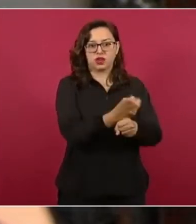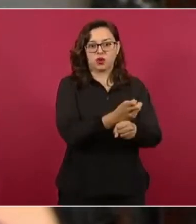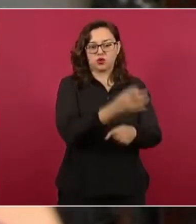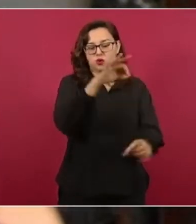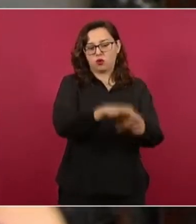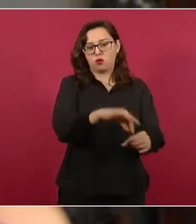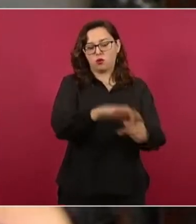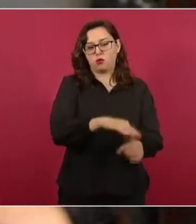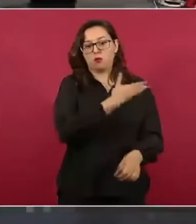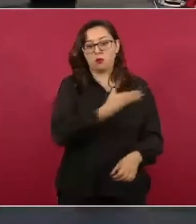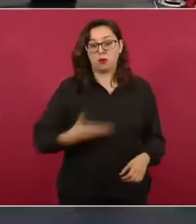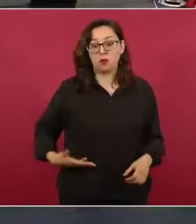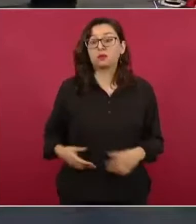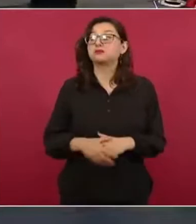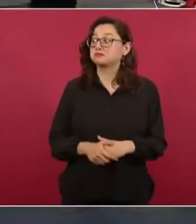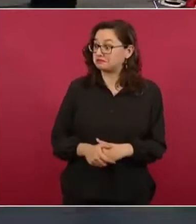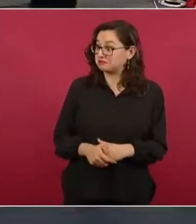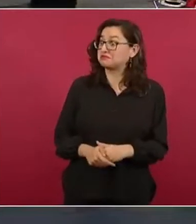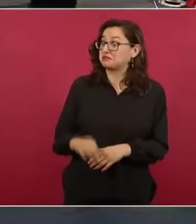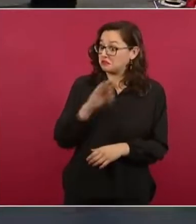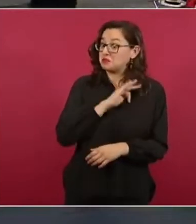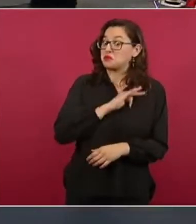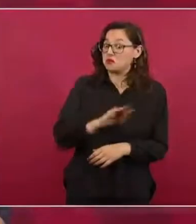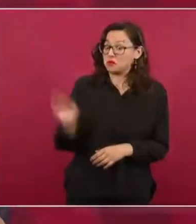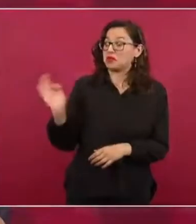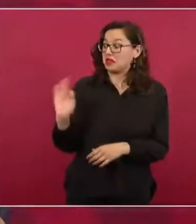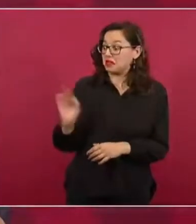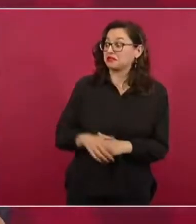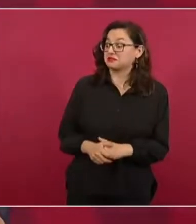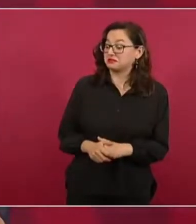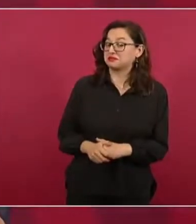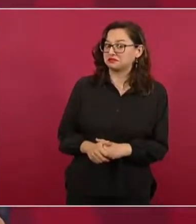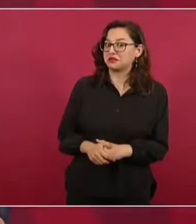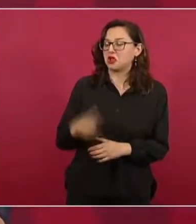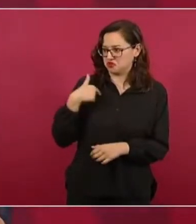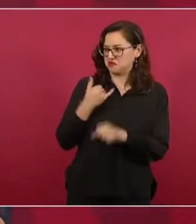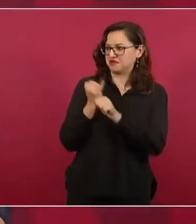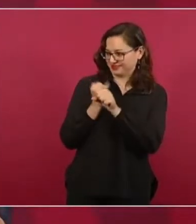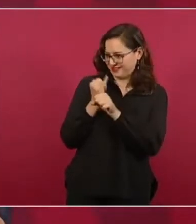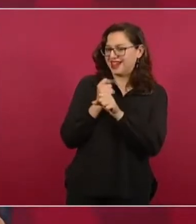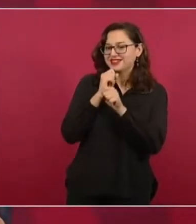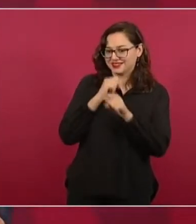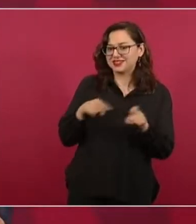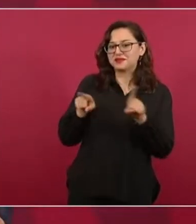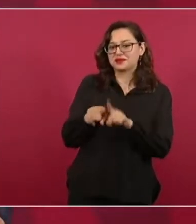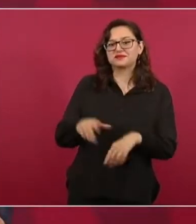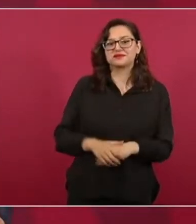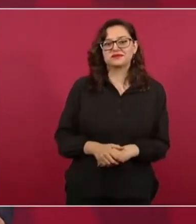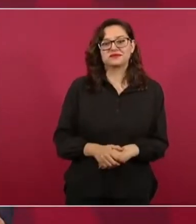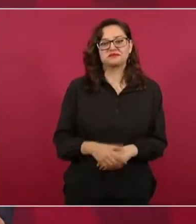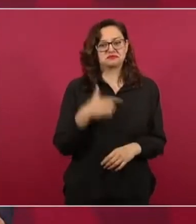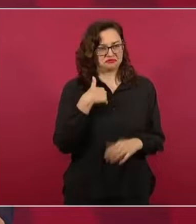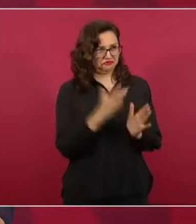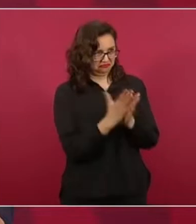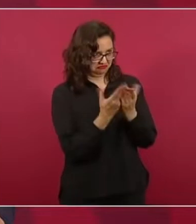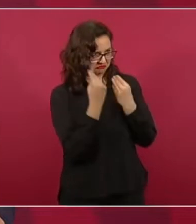elección presidencial. Puede ser que tengas razón. Lo voy a revisar. Le obsequio mi libro cuando haya la